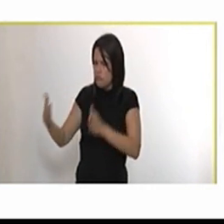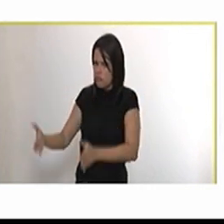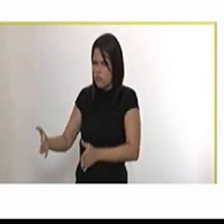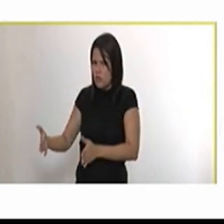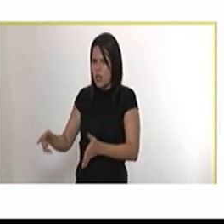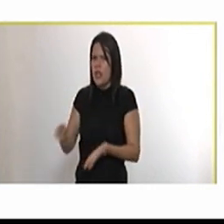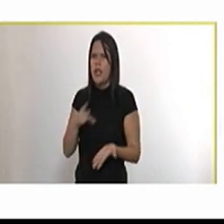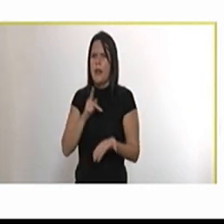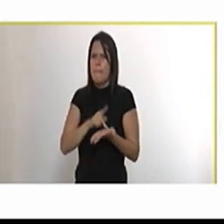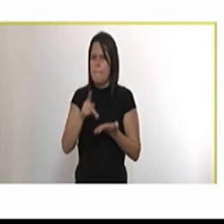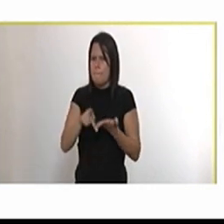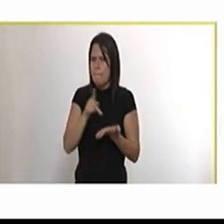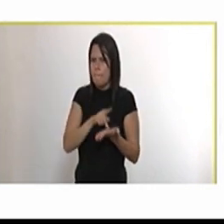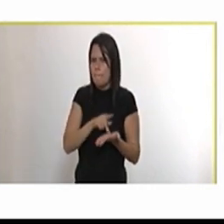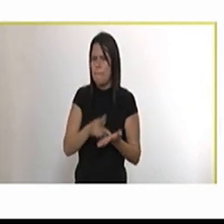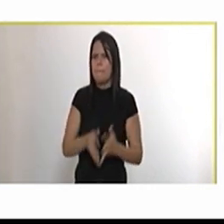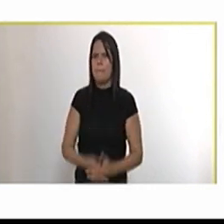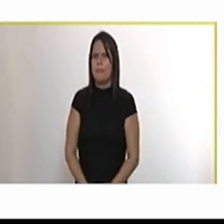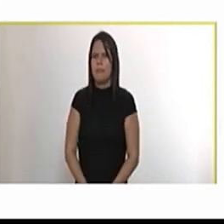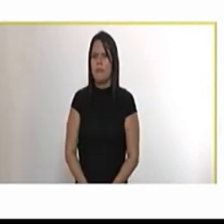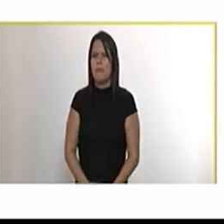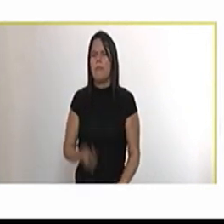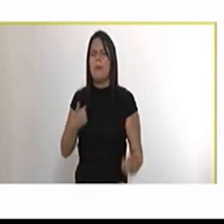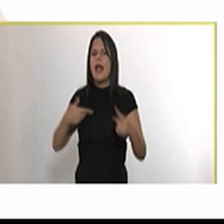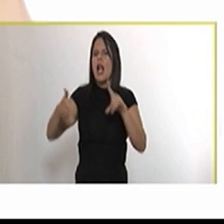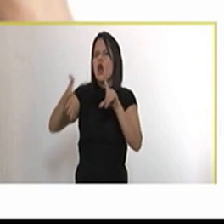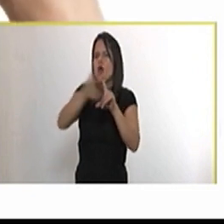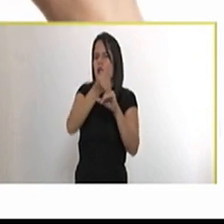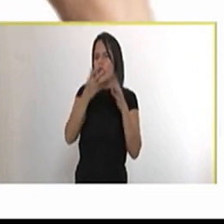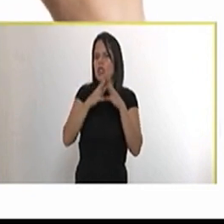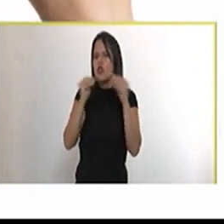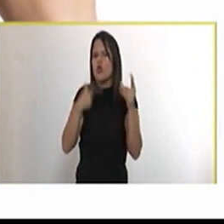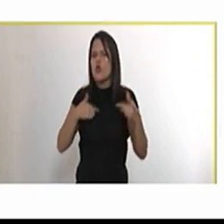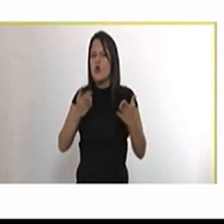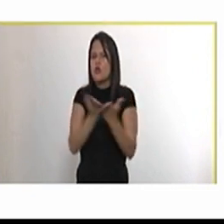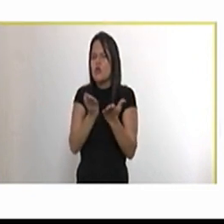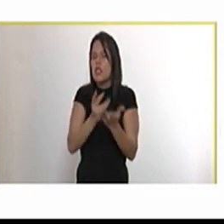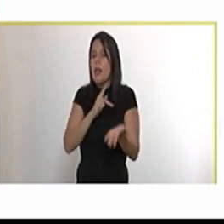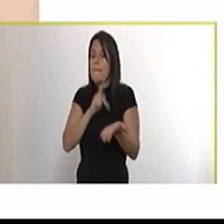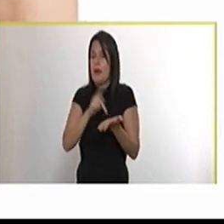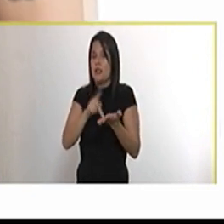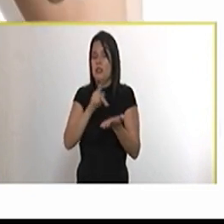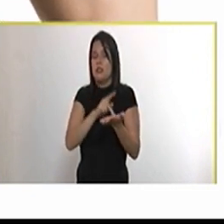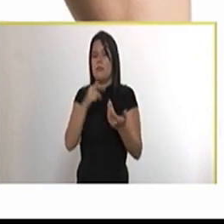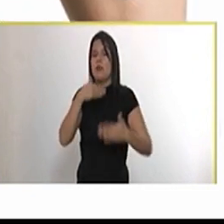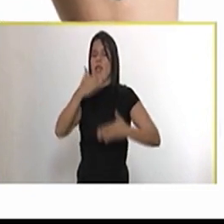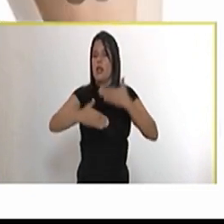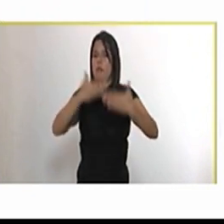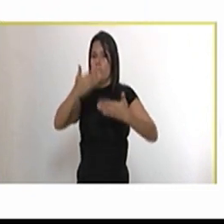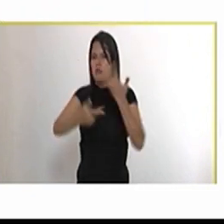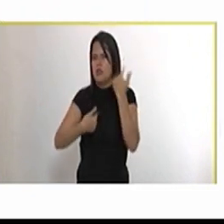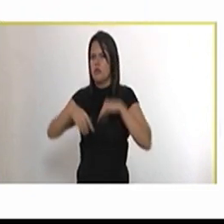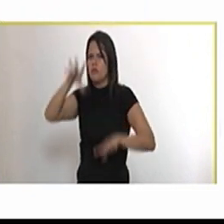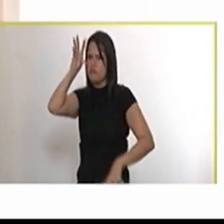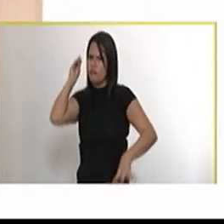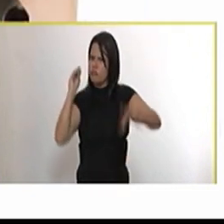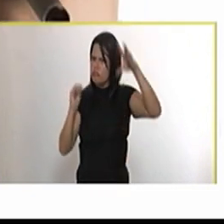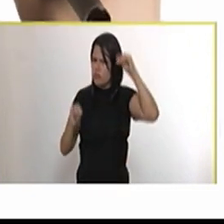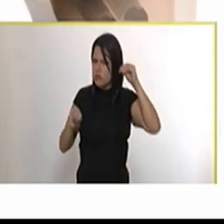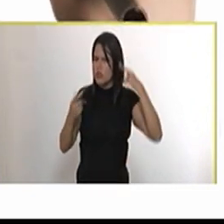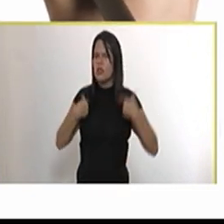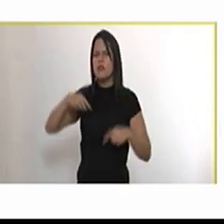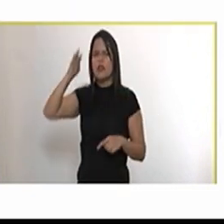la interactividad, con el fin de lograr que todos los estudiantes participen en el proceso